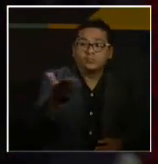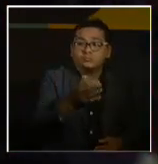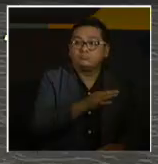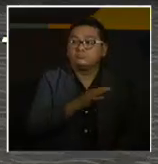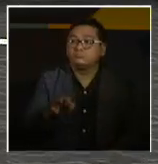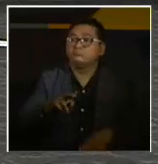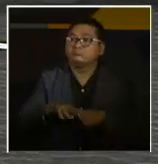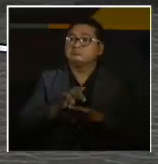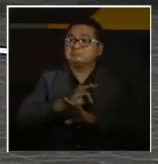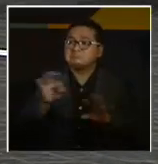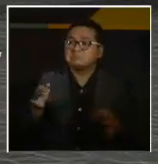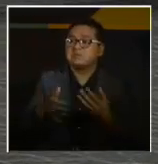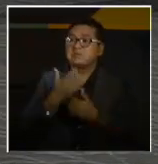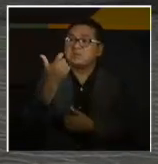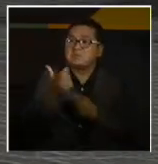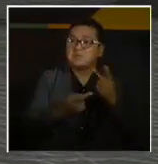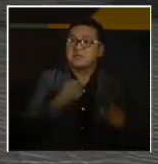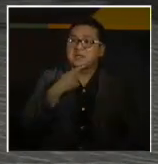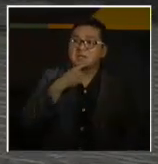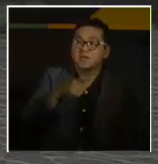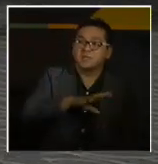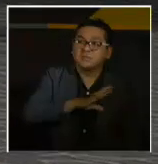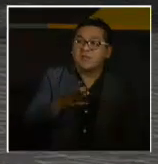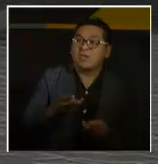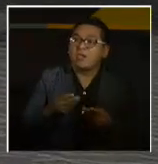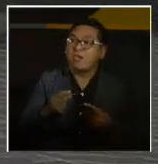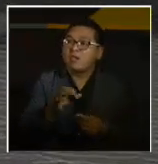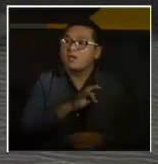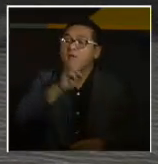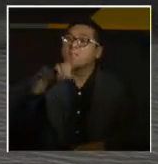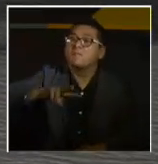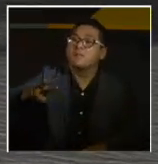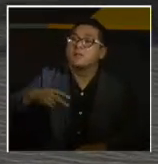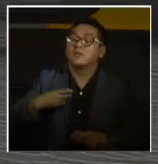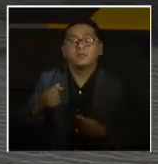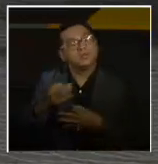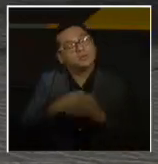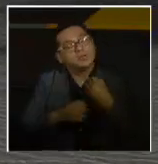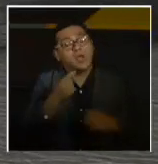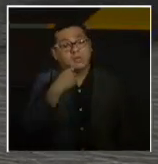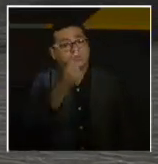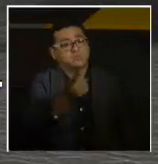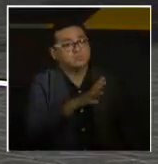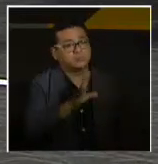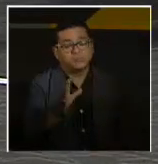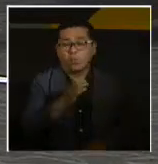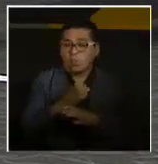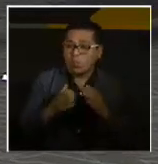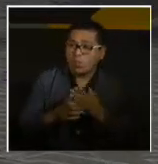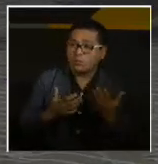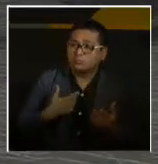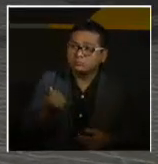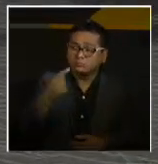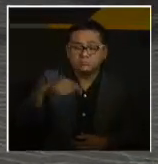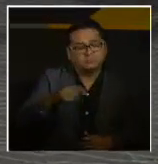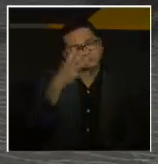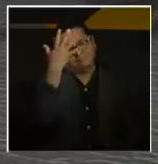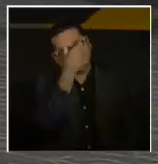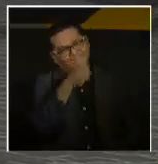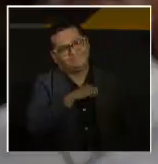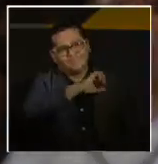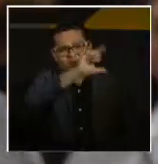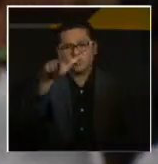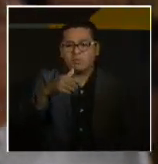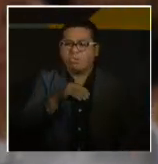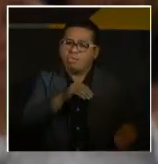puedan cerciorar que el dinero que dijimos que íbamos a gastar de verdad se gaste en lo que dijimos. Porque una cosa es hacer un presupuesto muy bonito y